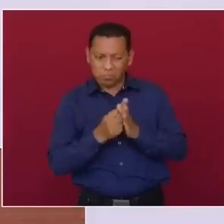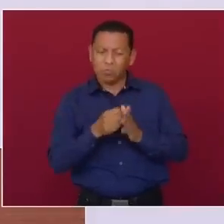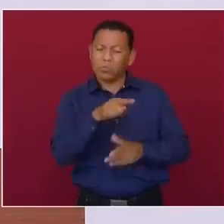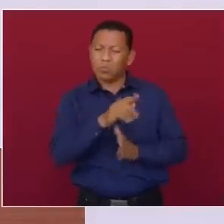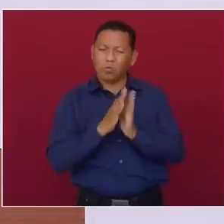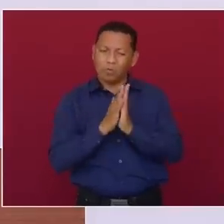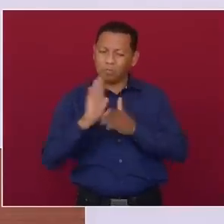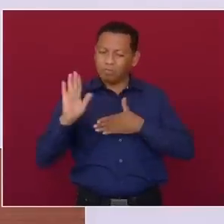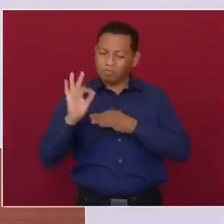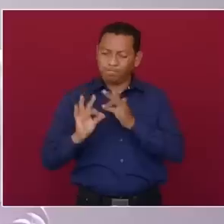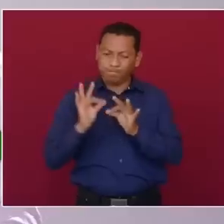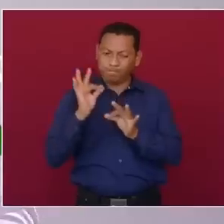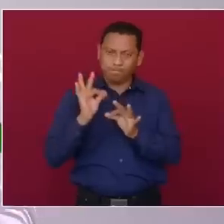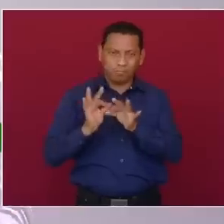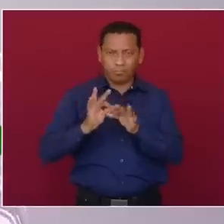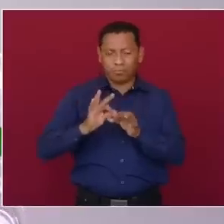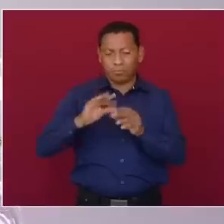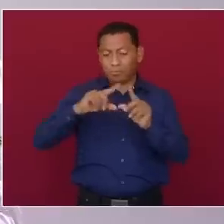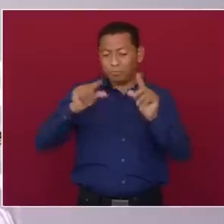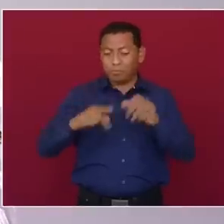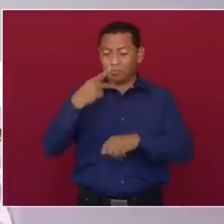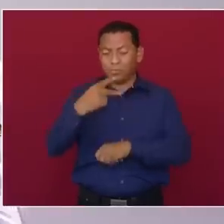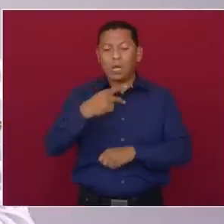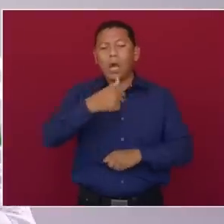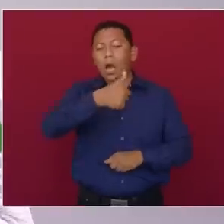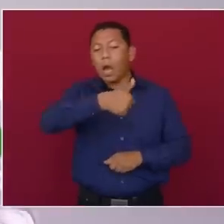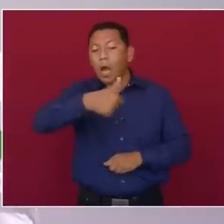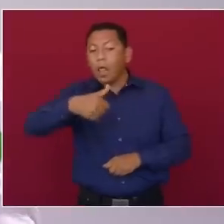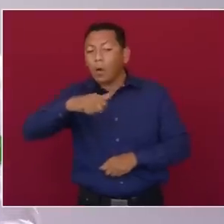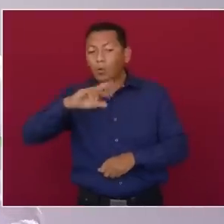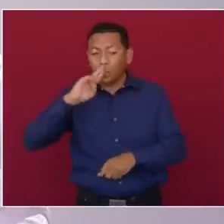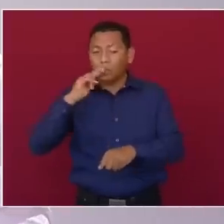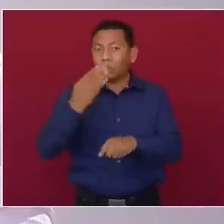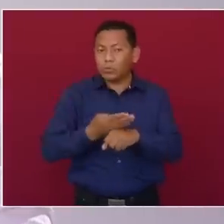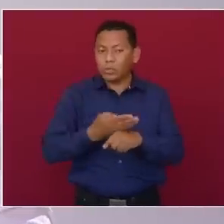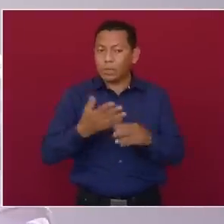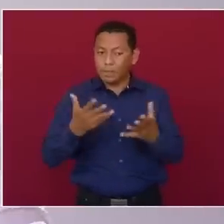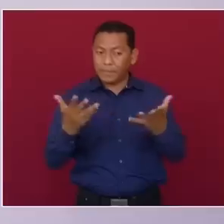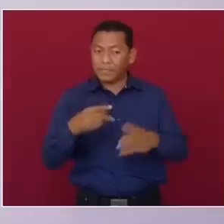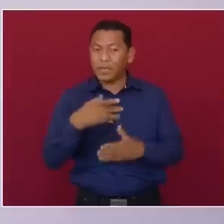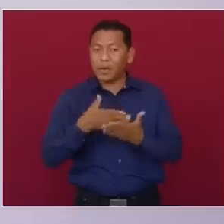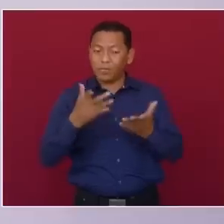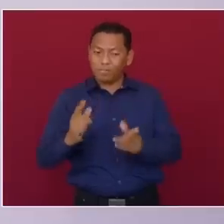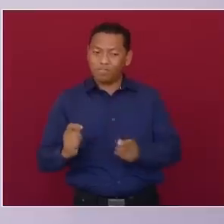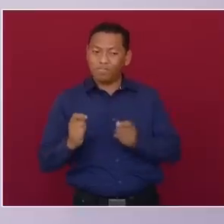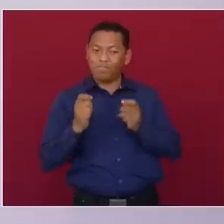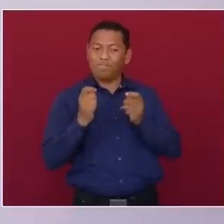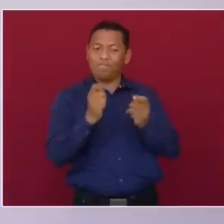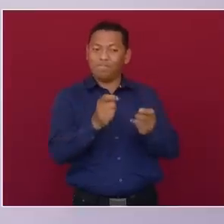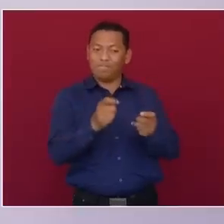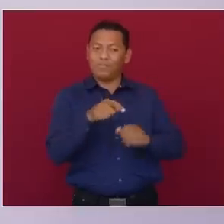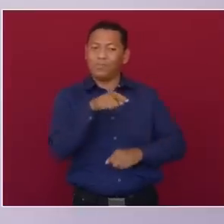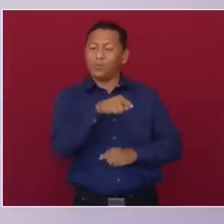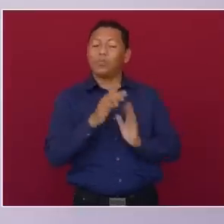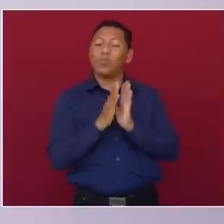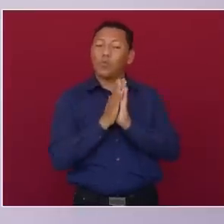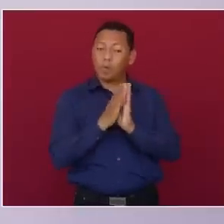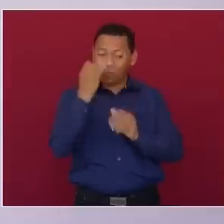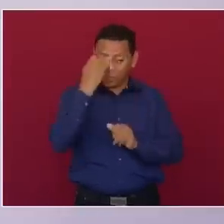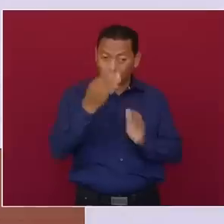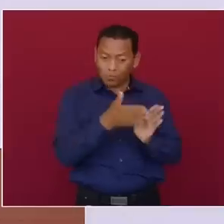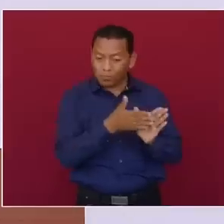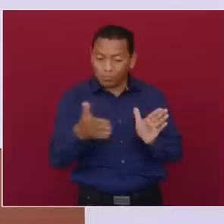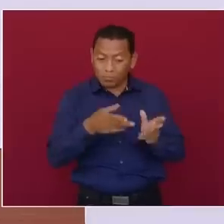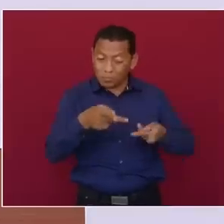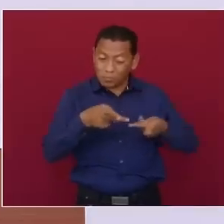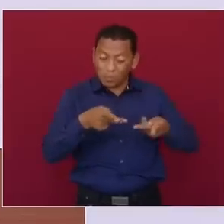México. Cada quien debe hacer su parte. Y a ustedes les toca esto. Prográmense y en